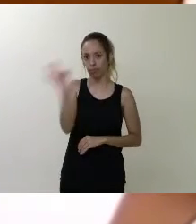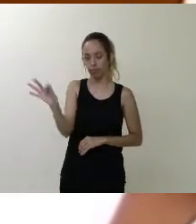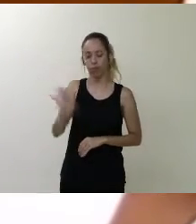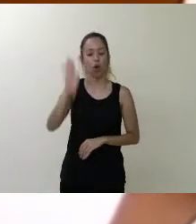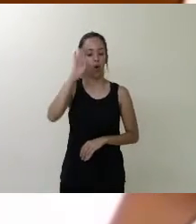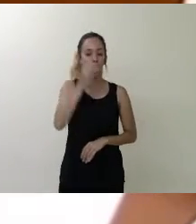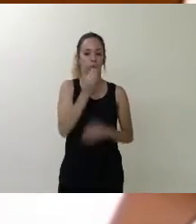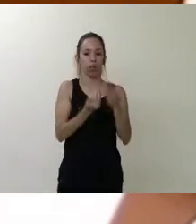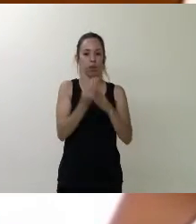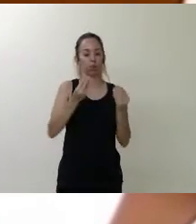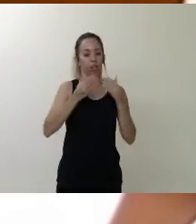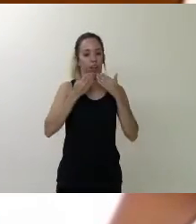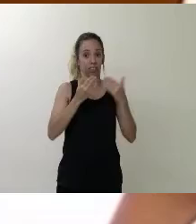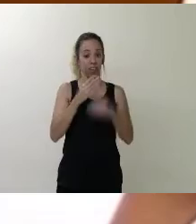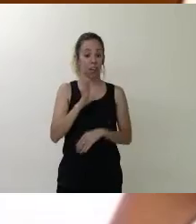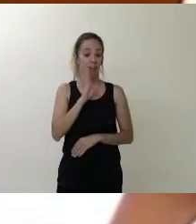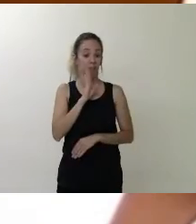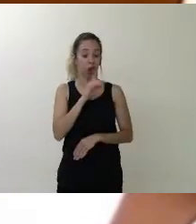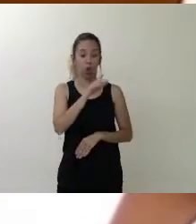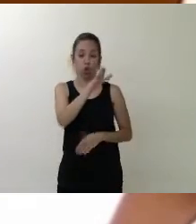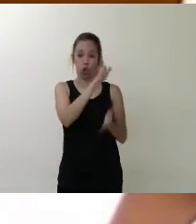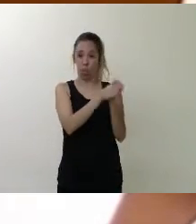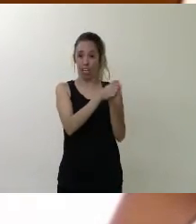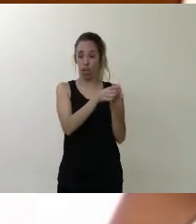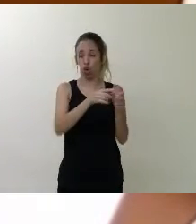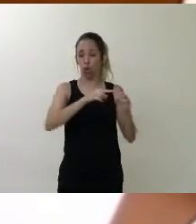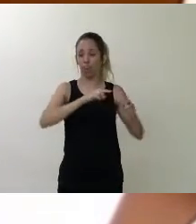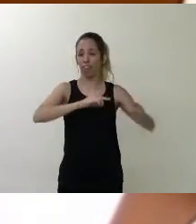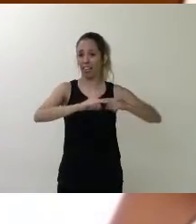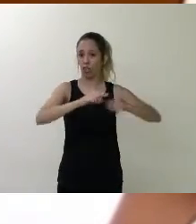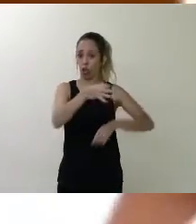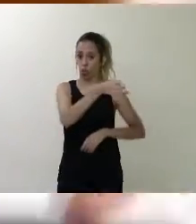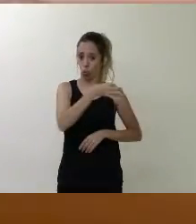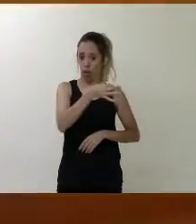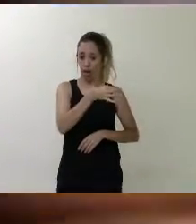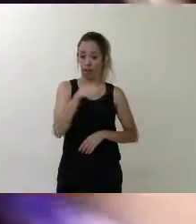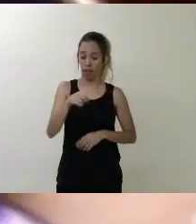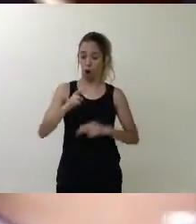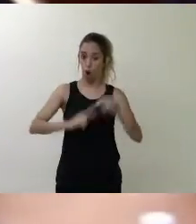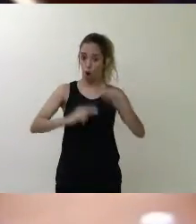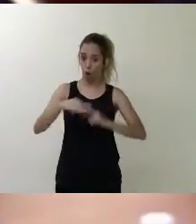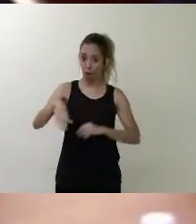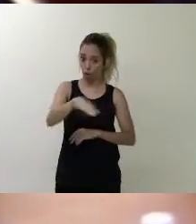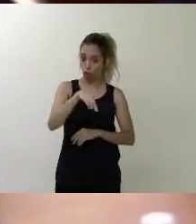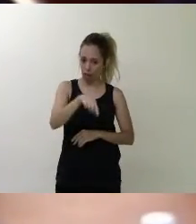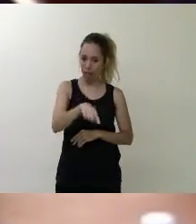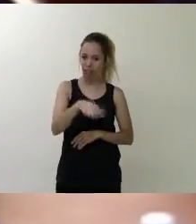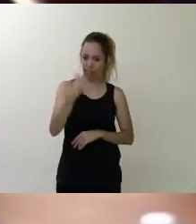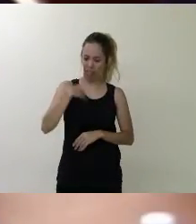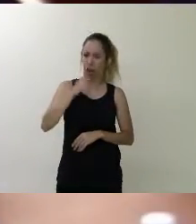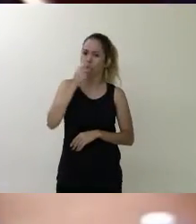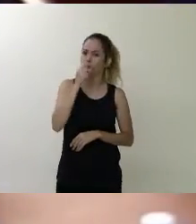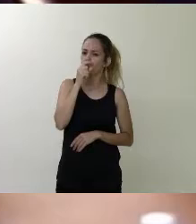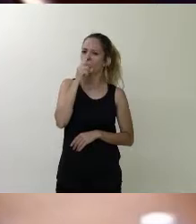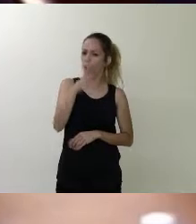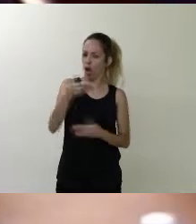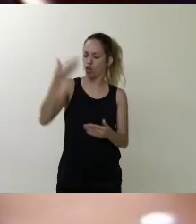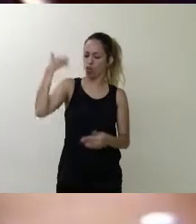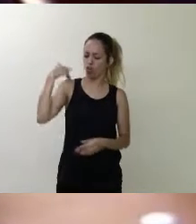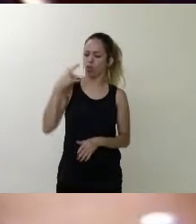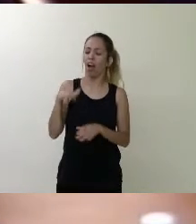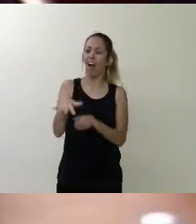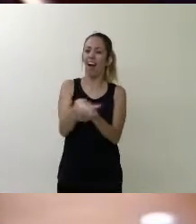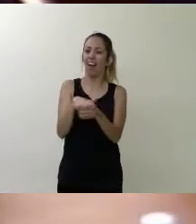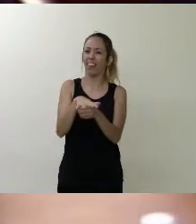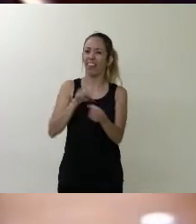gracias. Como bien decía el director insular, bueno, esta obra o este proyecto lleva estudiándose desde hace bastantes años en el área de carretera. Como bien